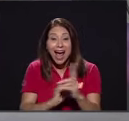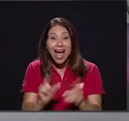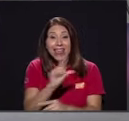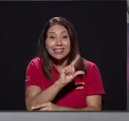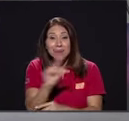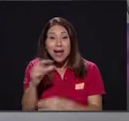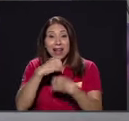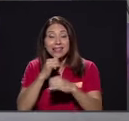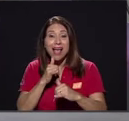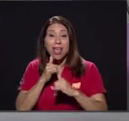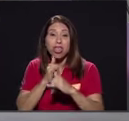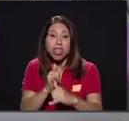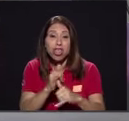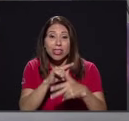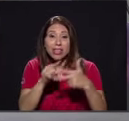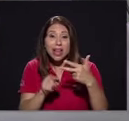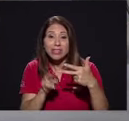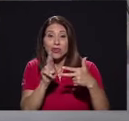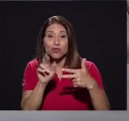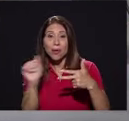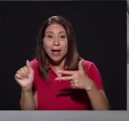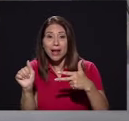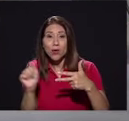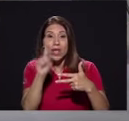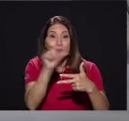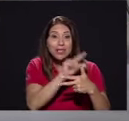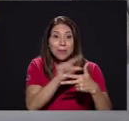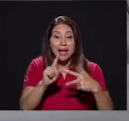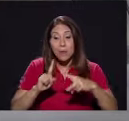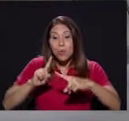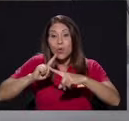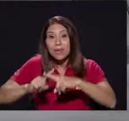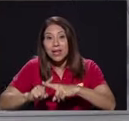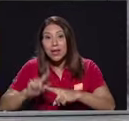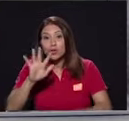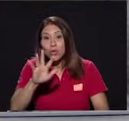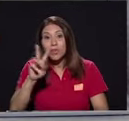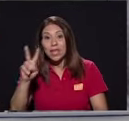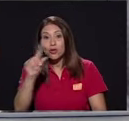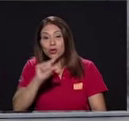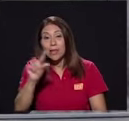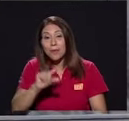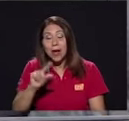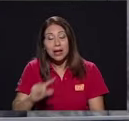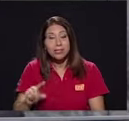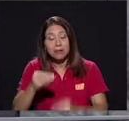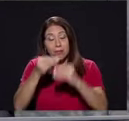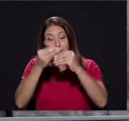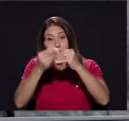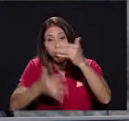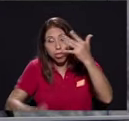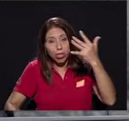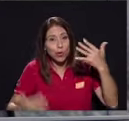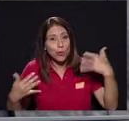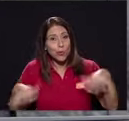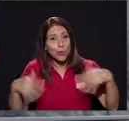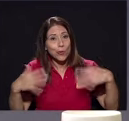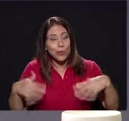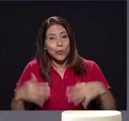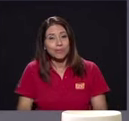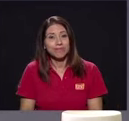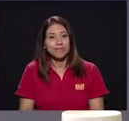de amparo. Por acceso a la información. Solo a la semana. Multiplíquelo por 52 semanas. Sí, no. Es increíble. Sí, no, Por eso